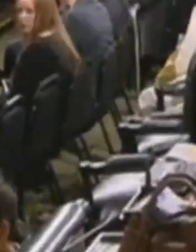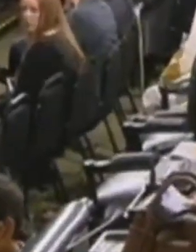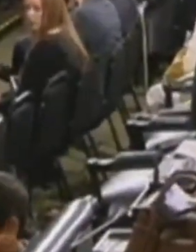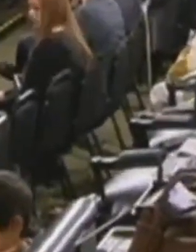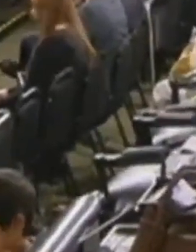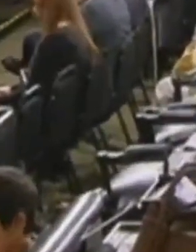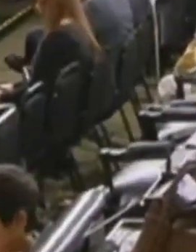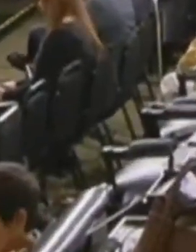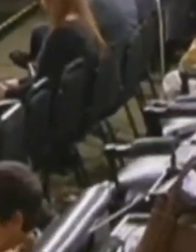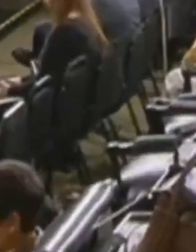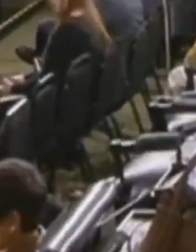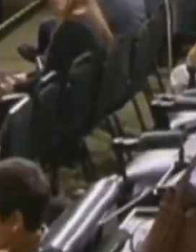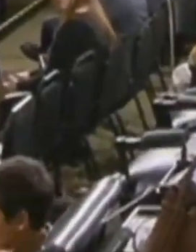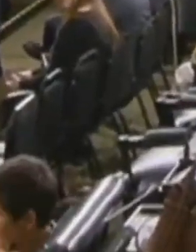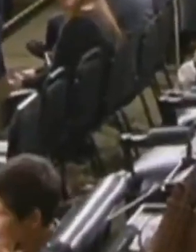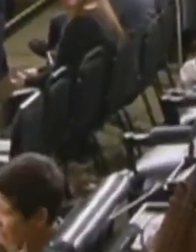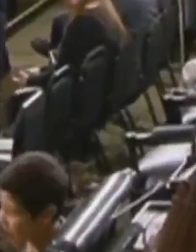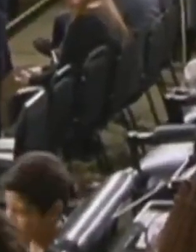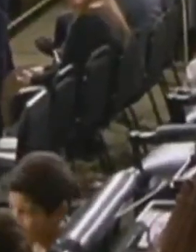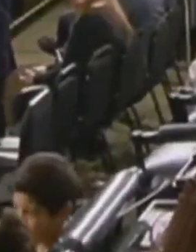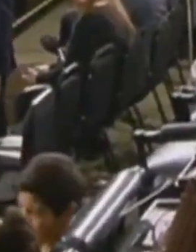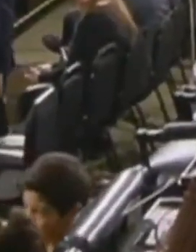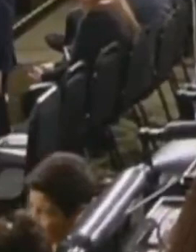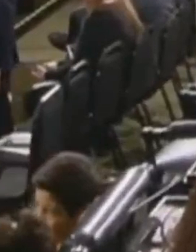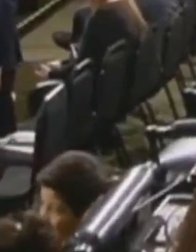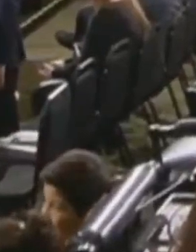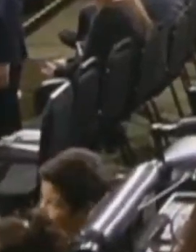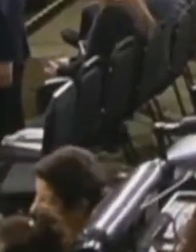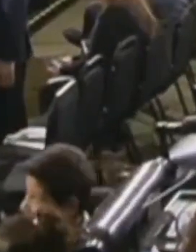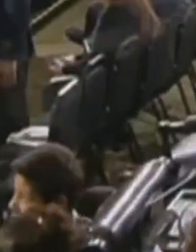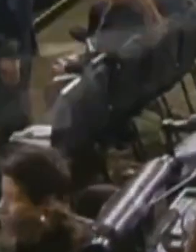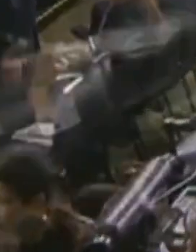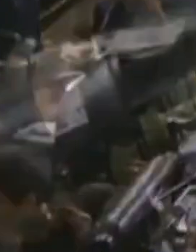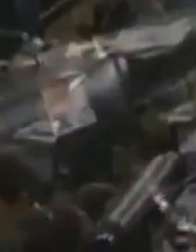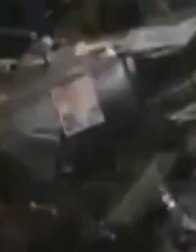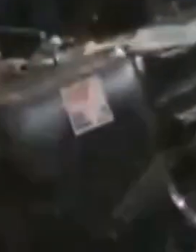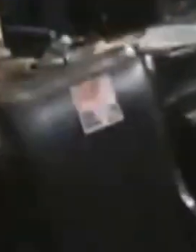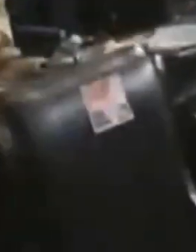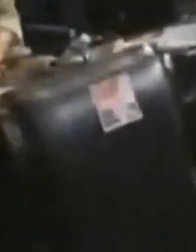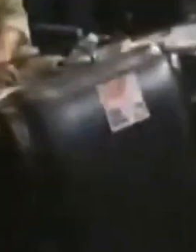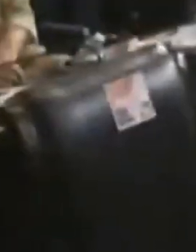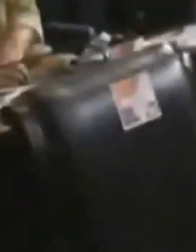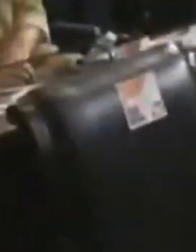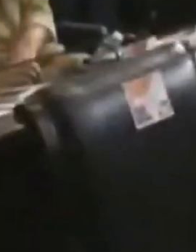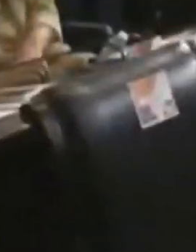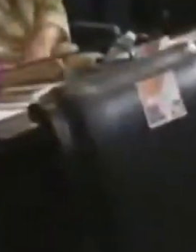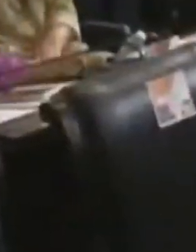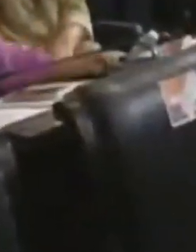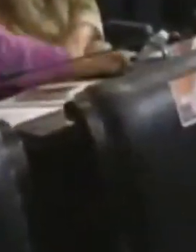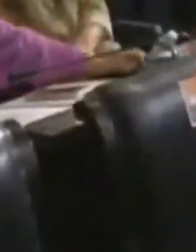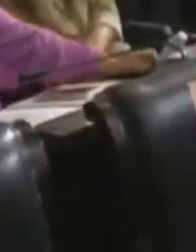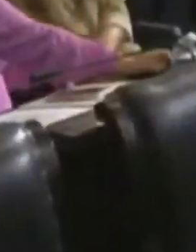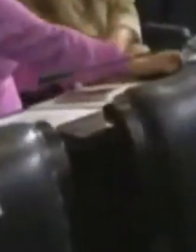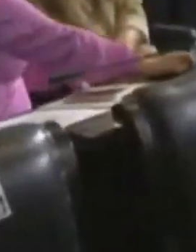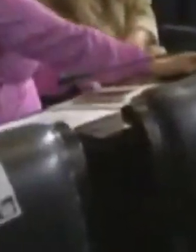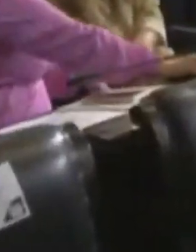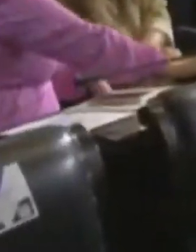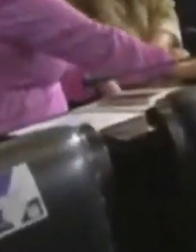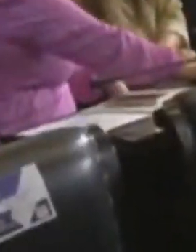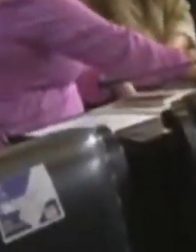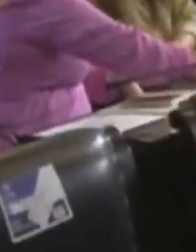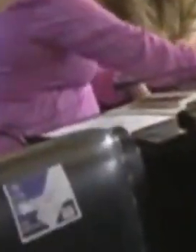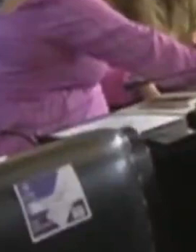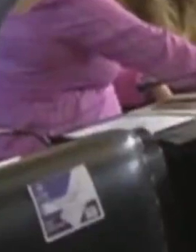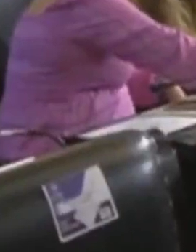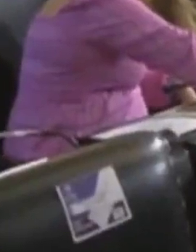el bien a los desvalidos, unidas a su habitual franqueza, le dieron una gran fuerza política y una